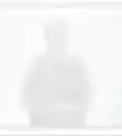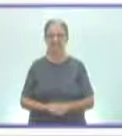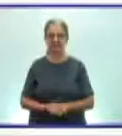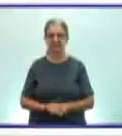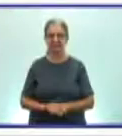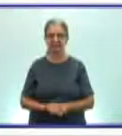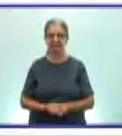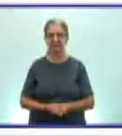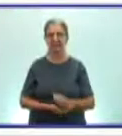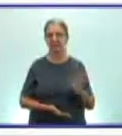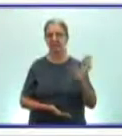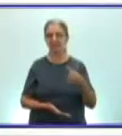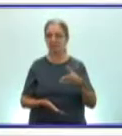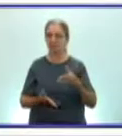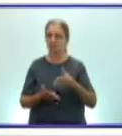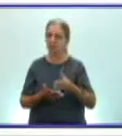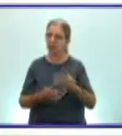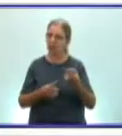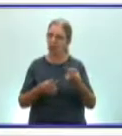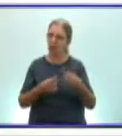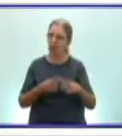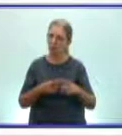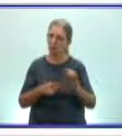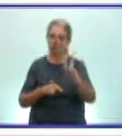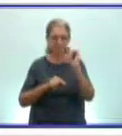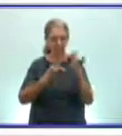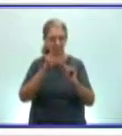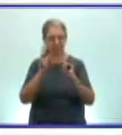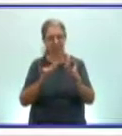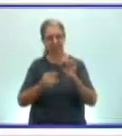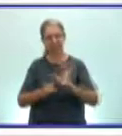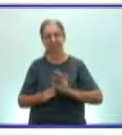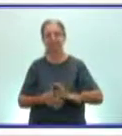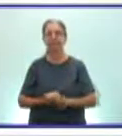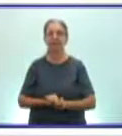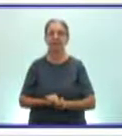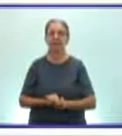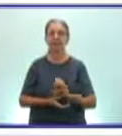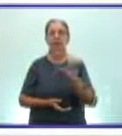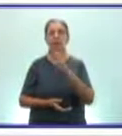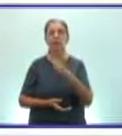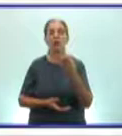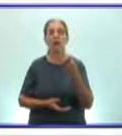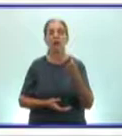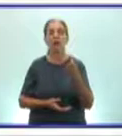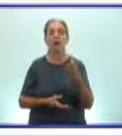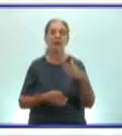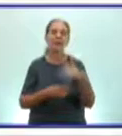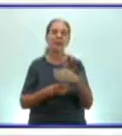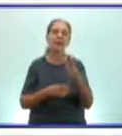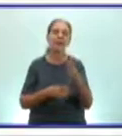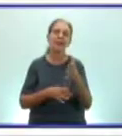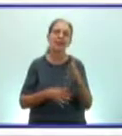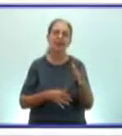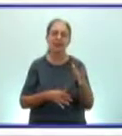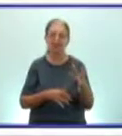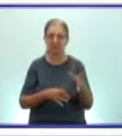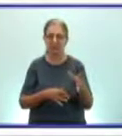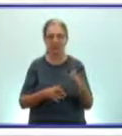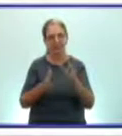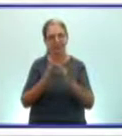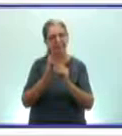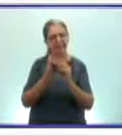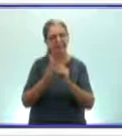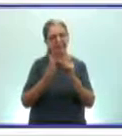Vamos ahora a continuar con la otra interrogante. Dice ahora, ¿cuál es el promedio de los meses en que comienzan a caminar